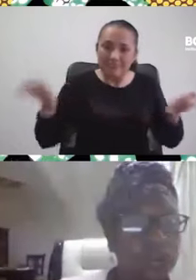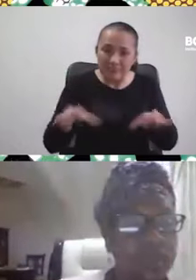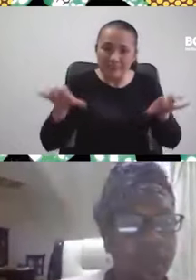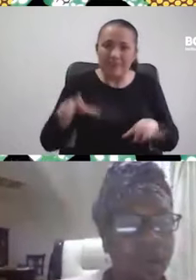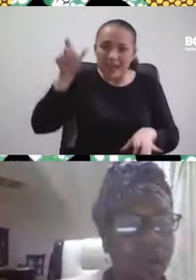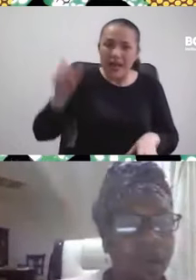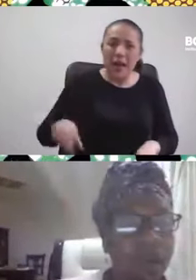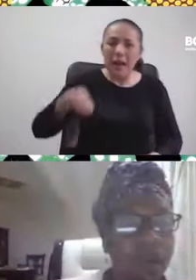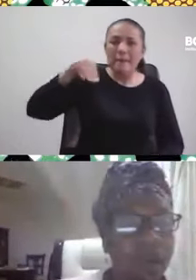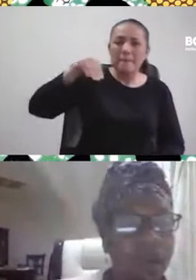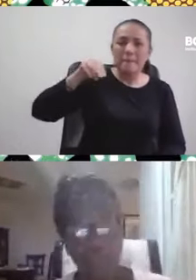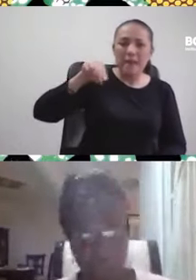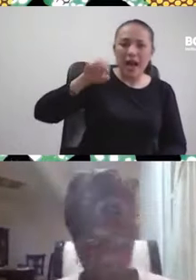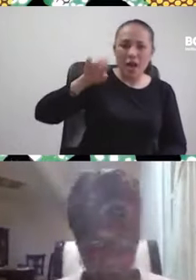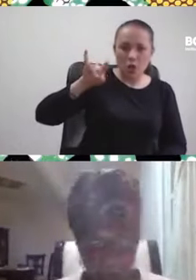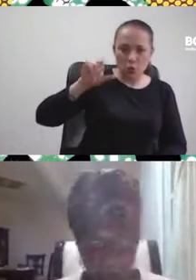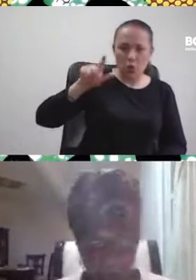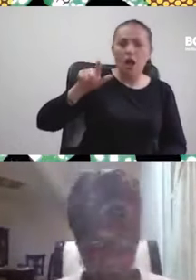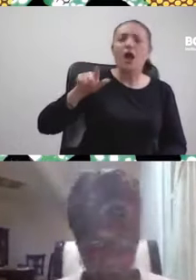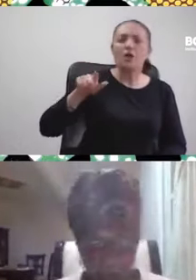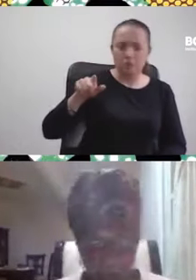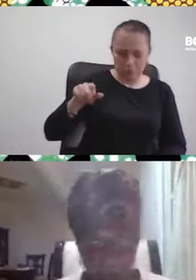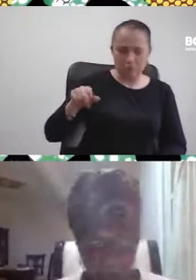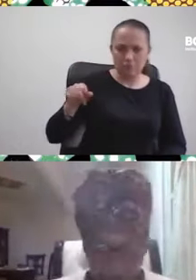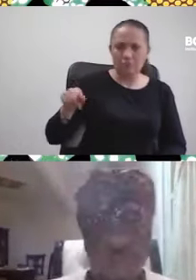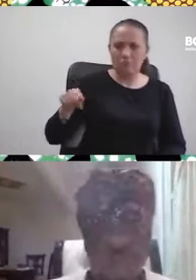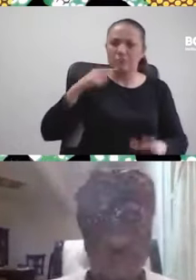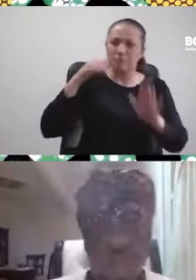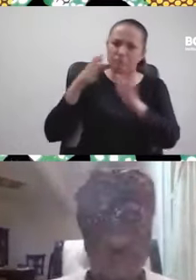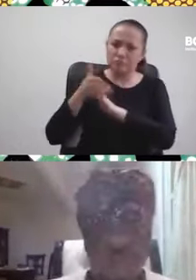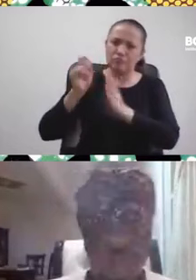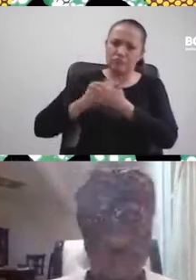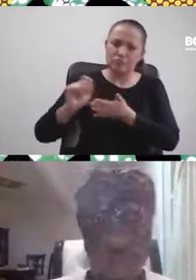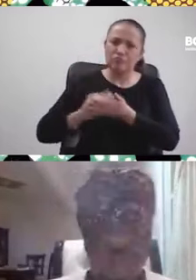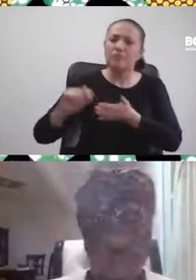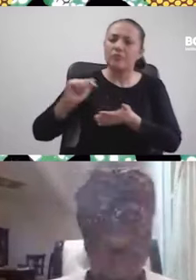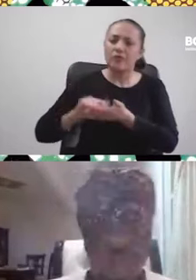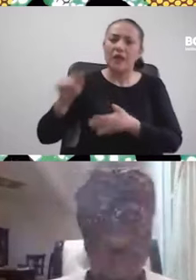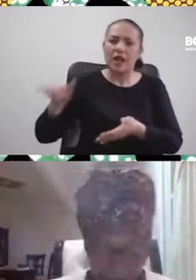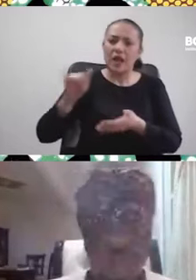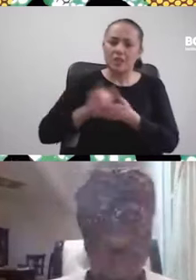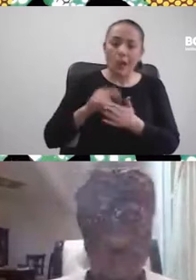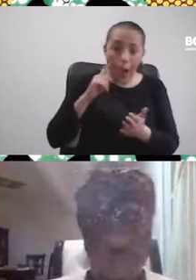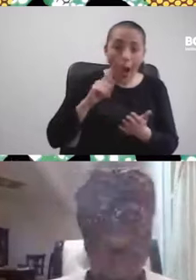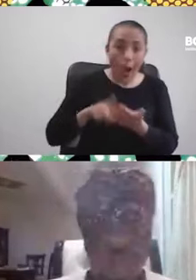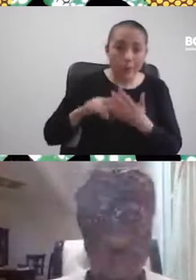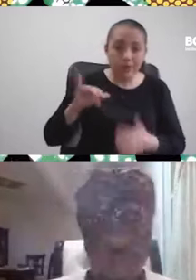estamos representados los negros desde la vivió,